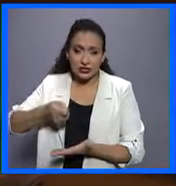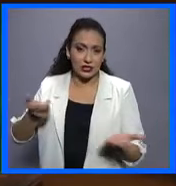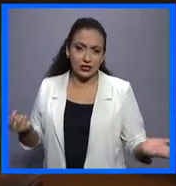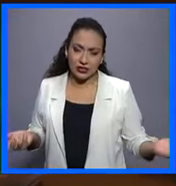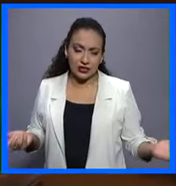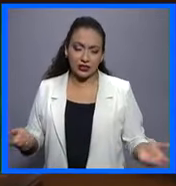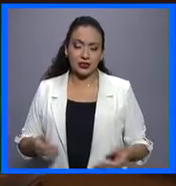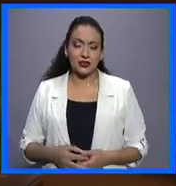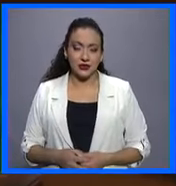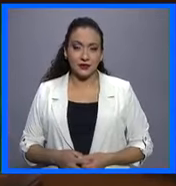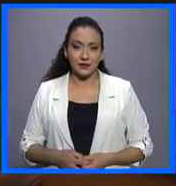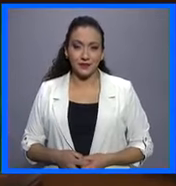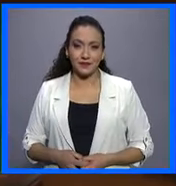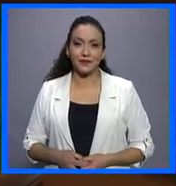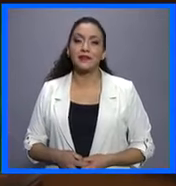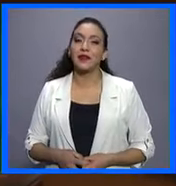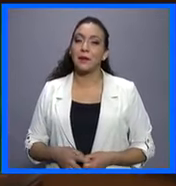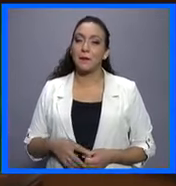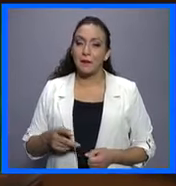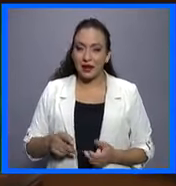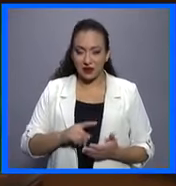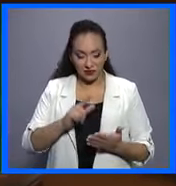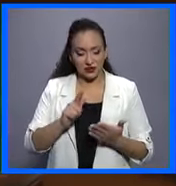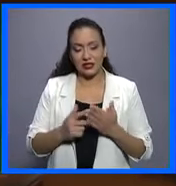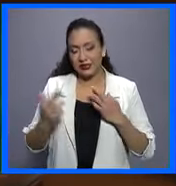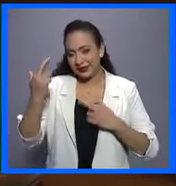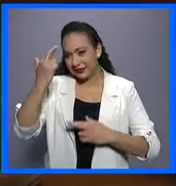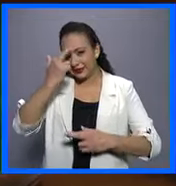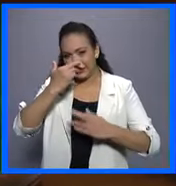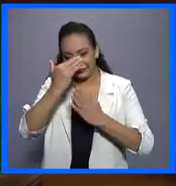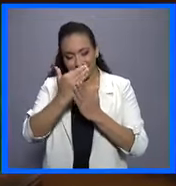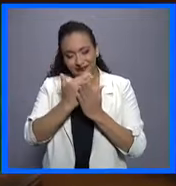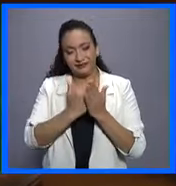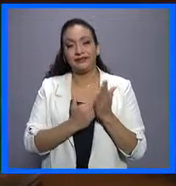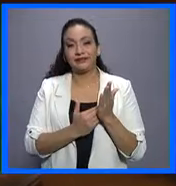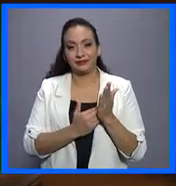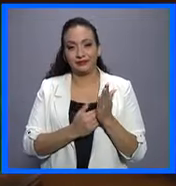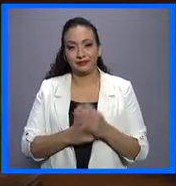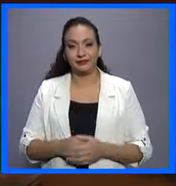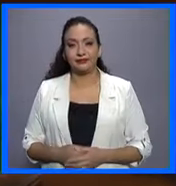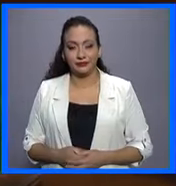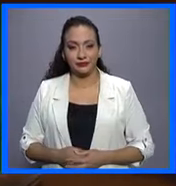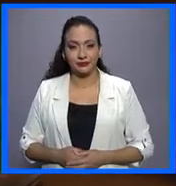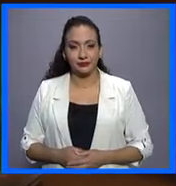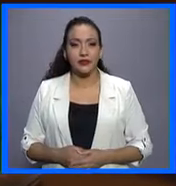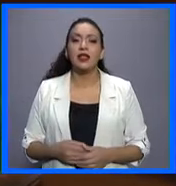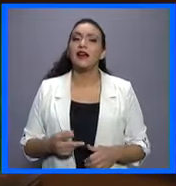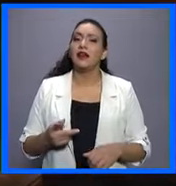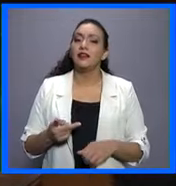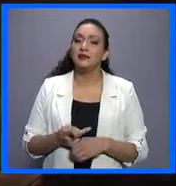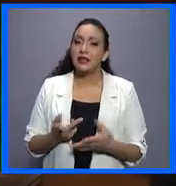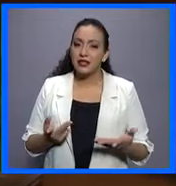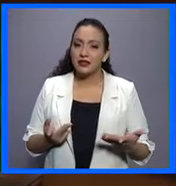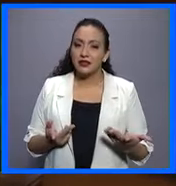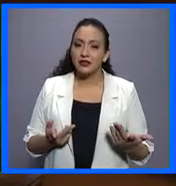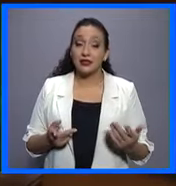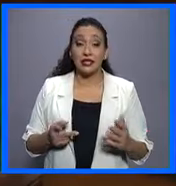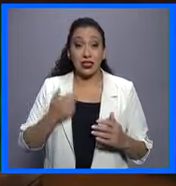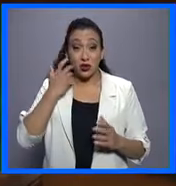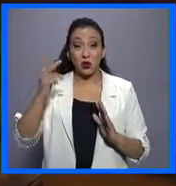terminal como las que dicta la Corte. Pues si no estaríamos